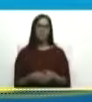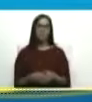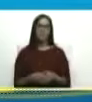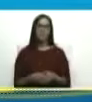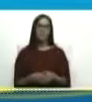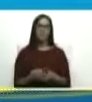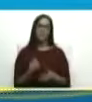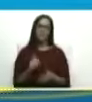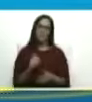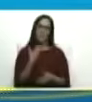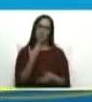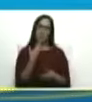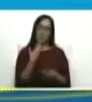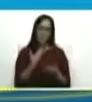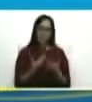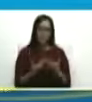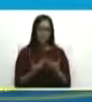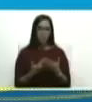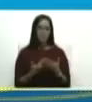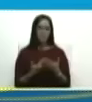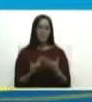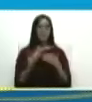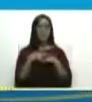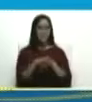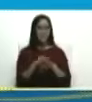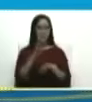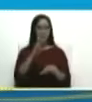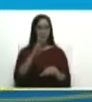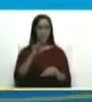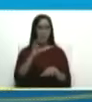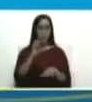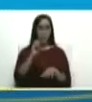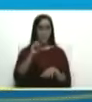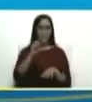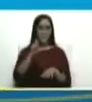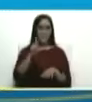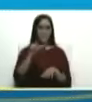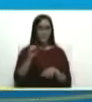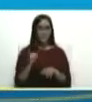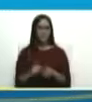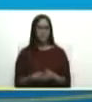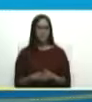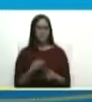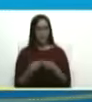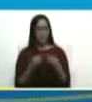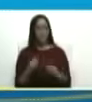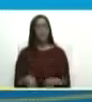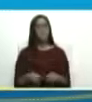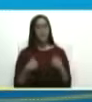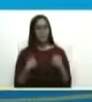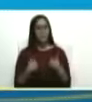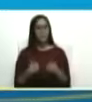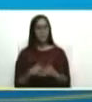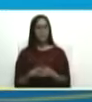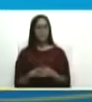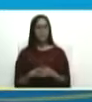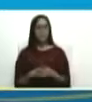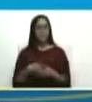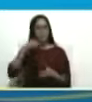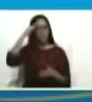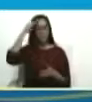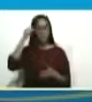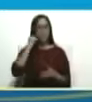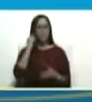yo les pido, intégrense a los bricomiles, hagamos más con los bricomiles. General Vladimir Padrino